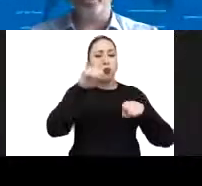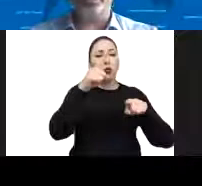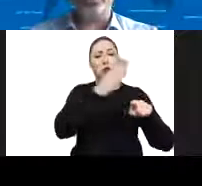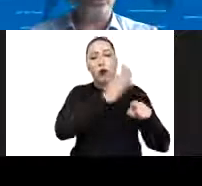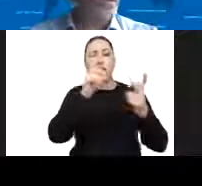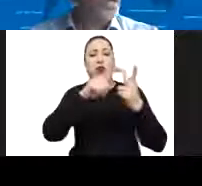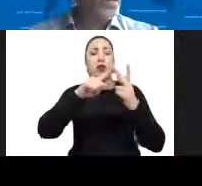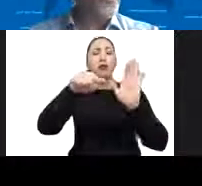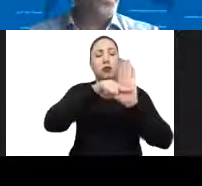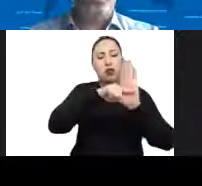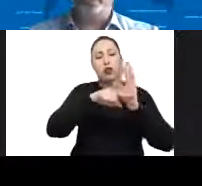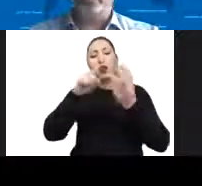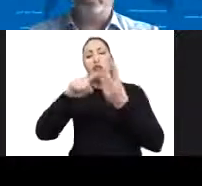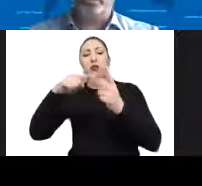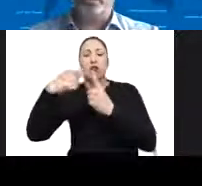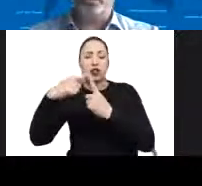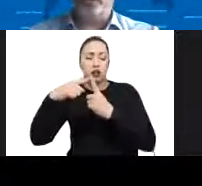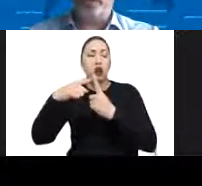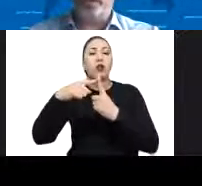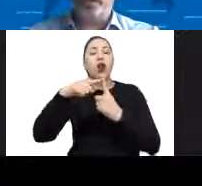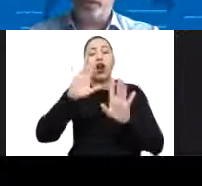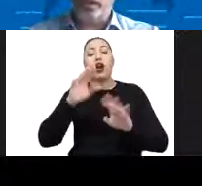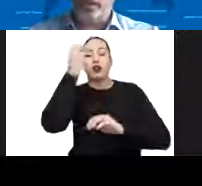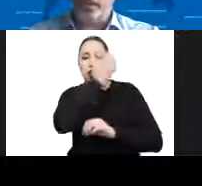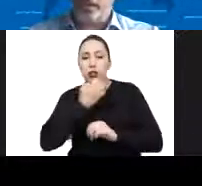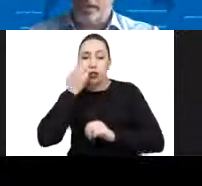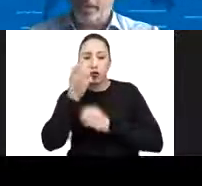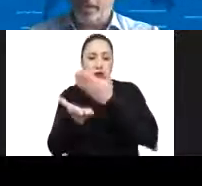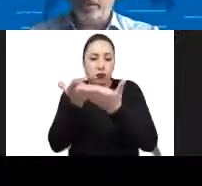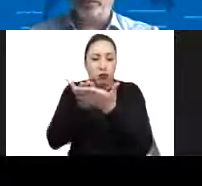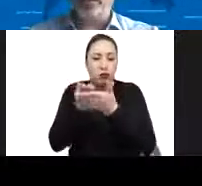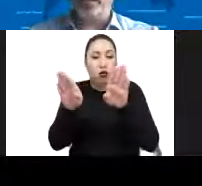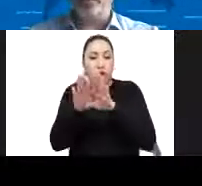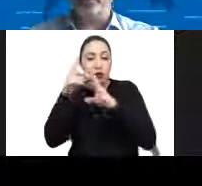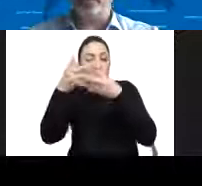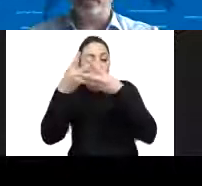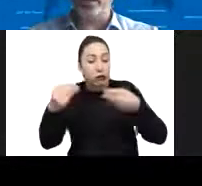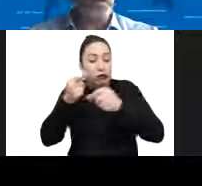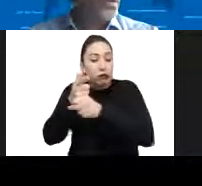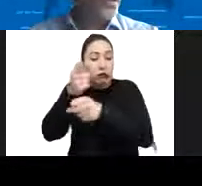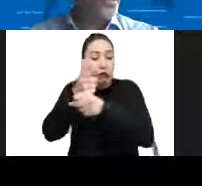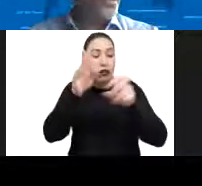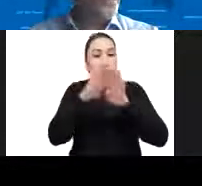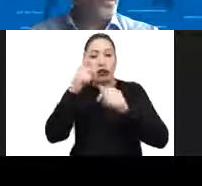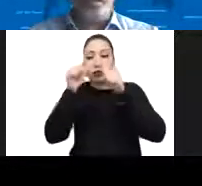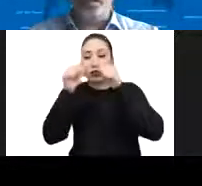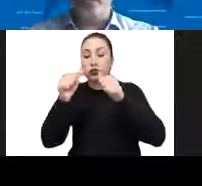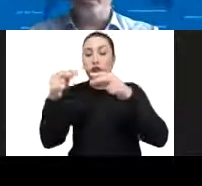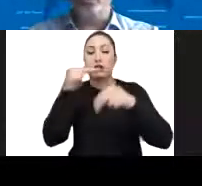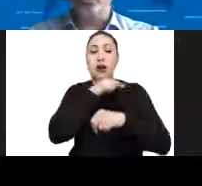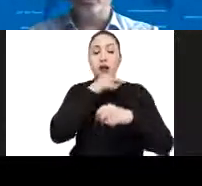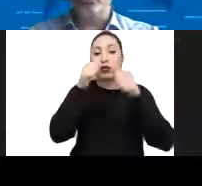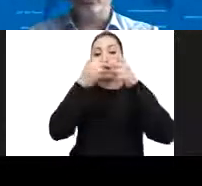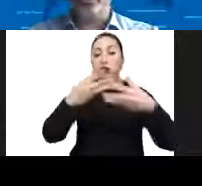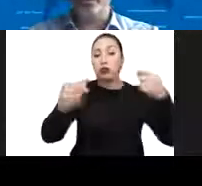uno negativo. Vemos qué tipo de acciones hay que identificar o priorizar, y